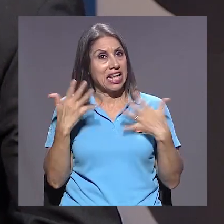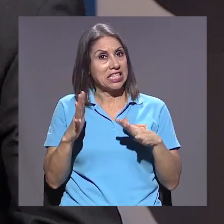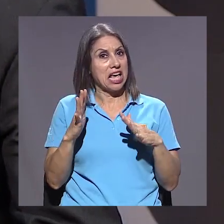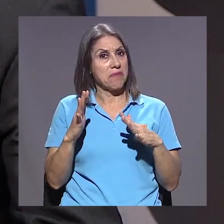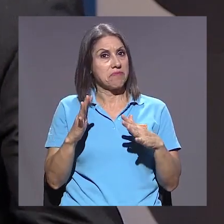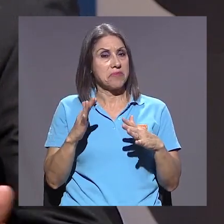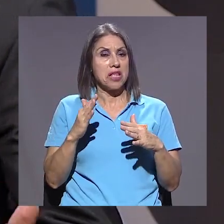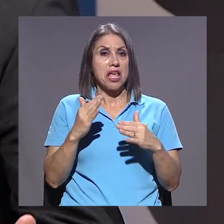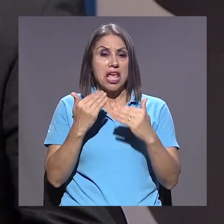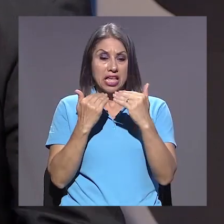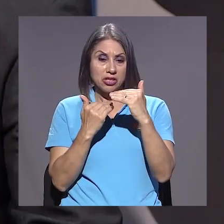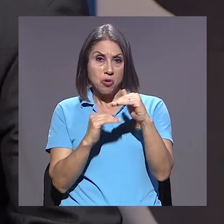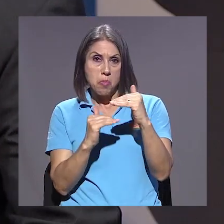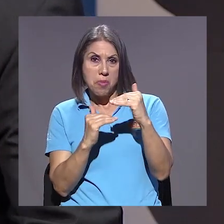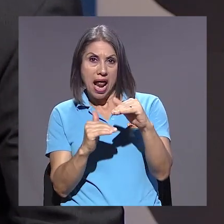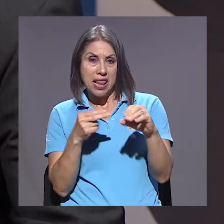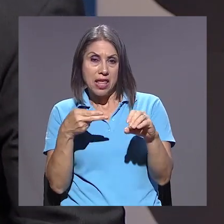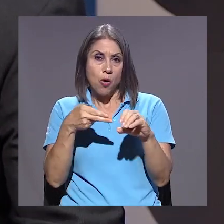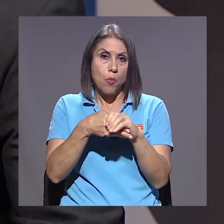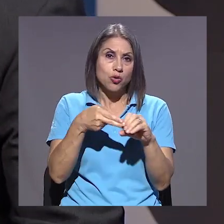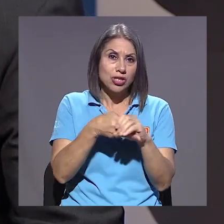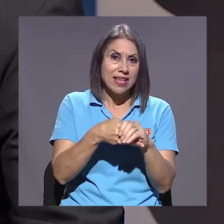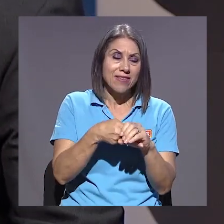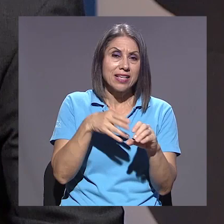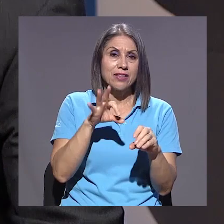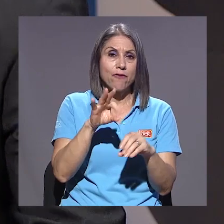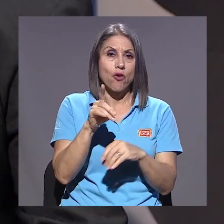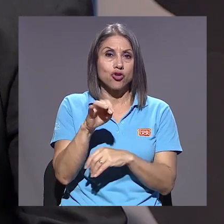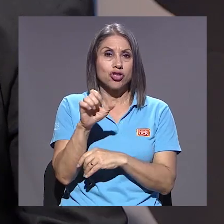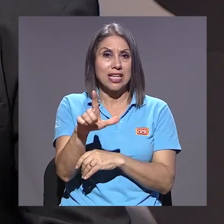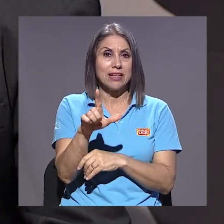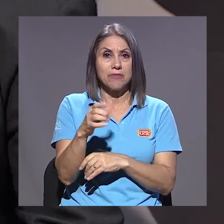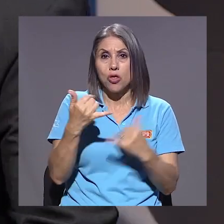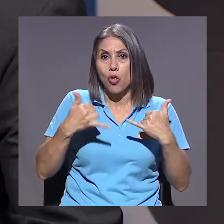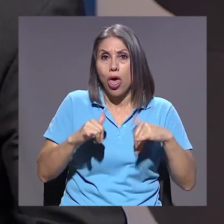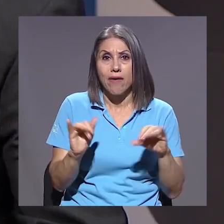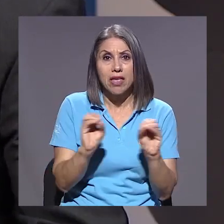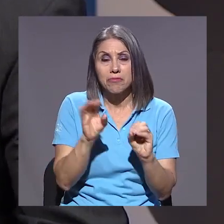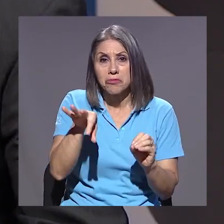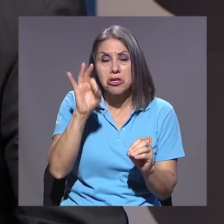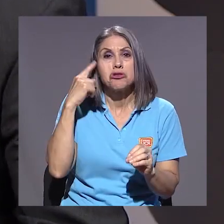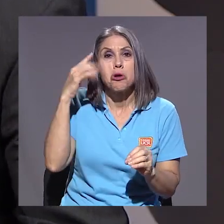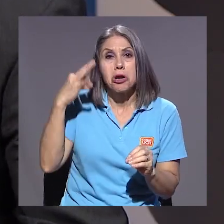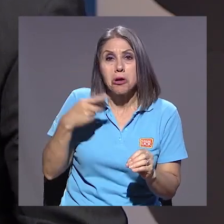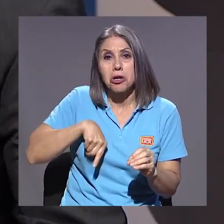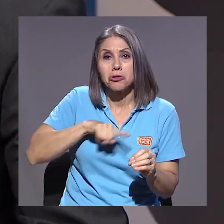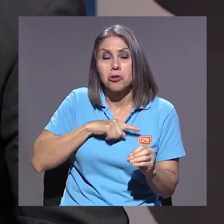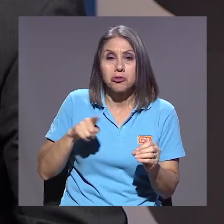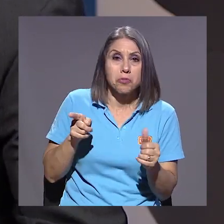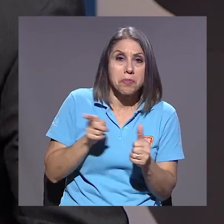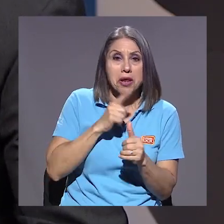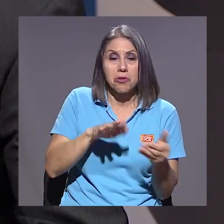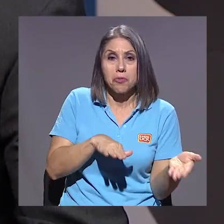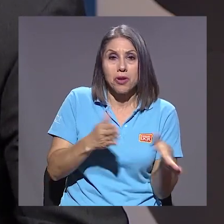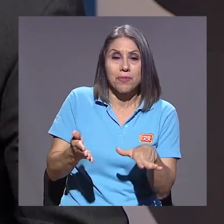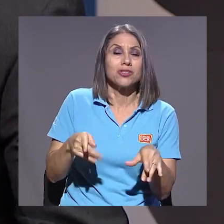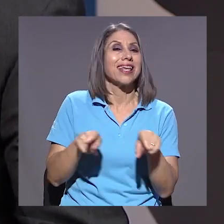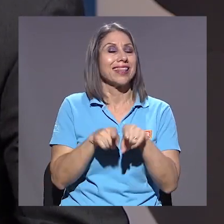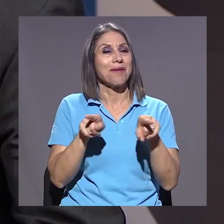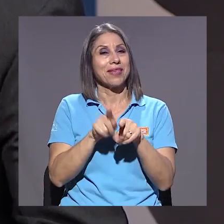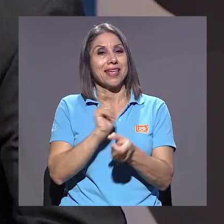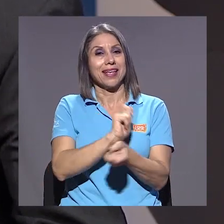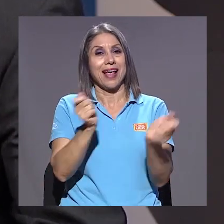fósiles, yo creo que nos vamos a morir nosotros si todavía no se encuentra, y el tema es del cambio climático, que efectivamente es una variable